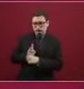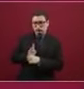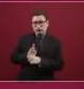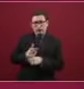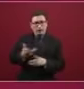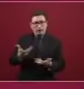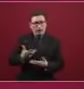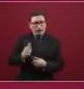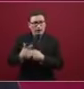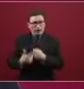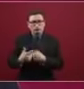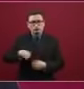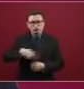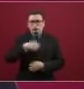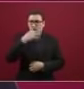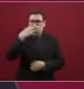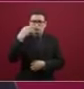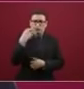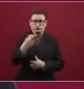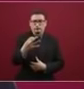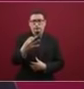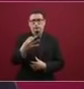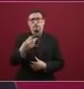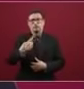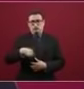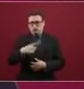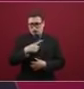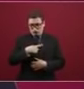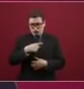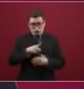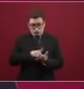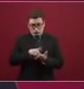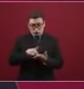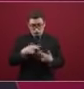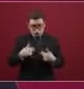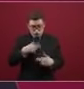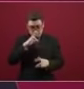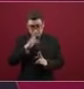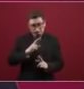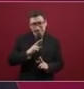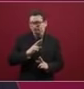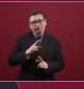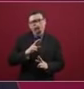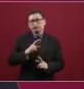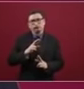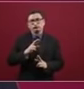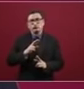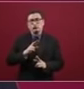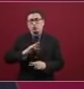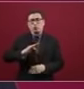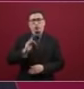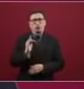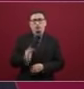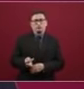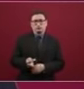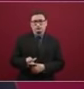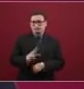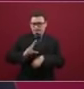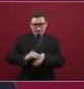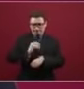habrá absolutamente ninguna violación tolerada a los derechos humanos,